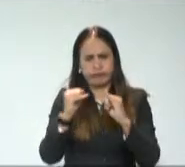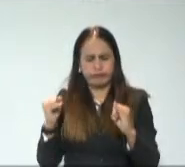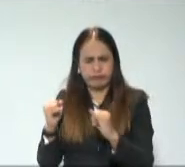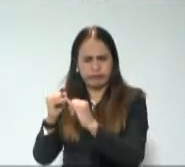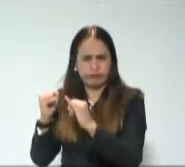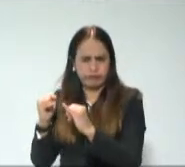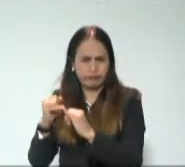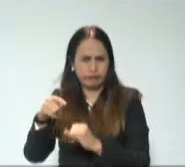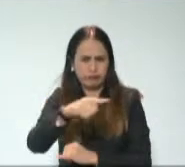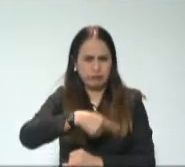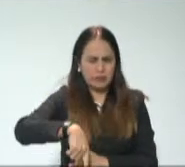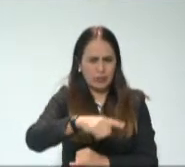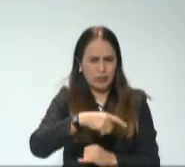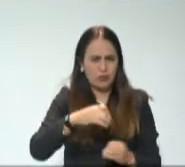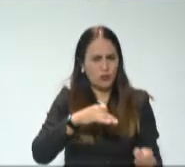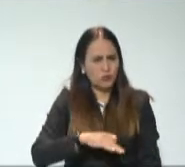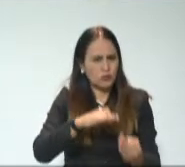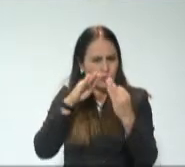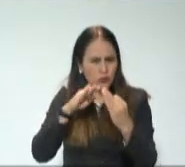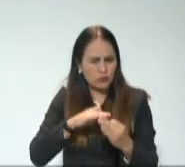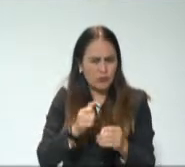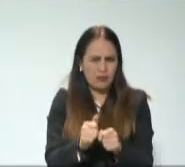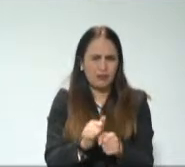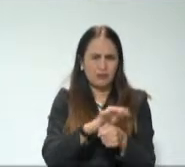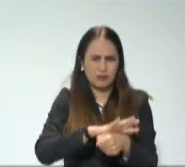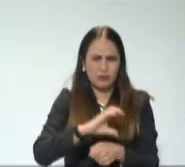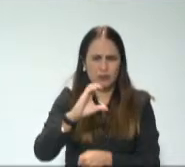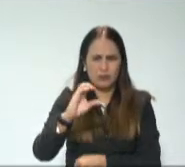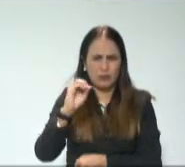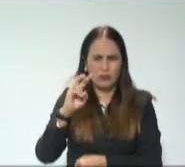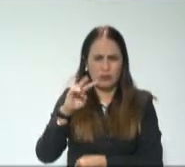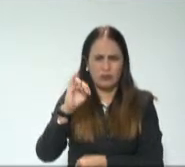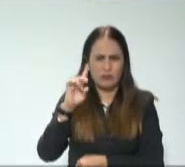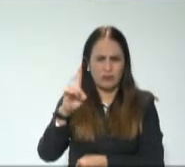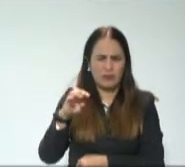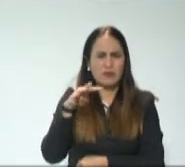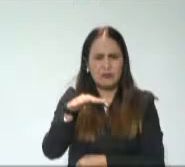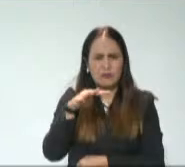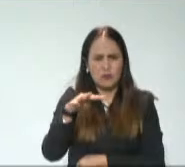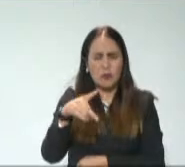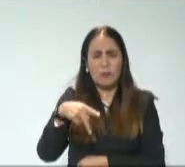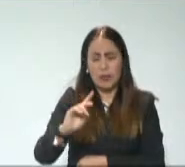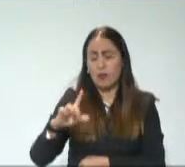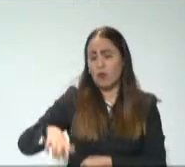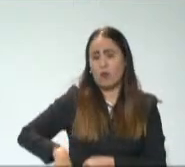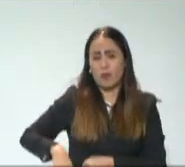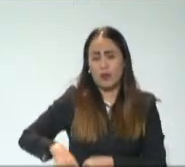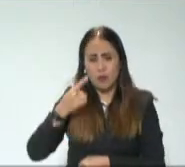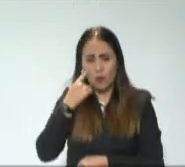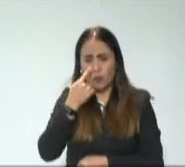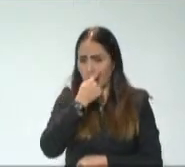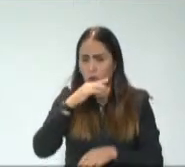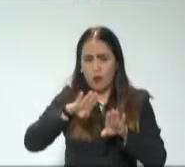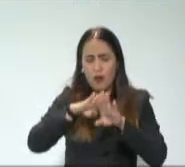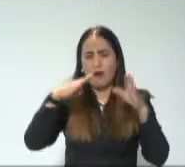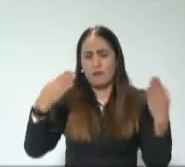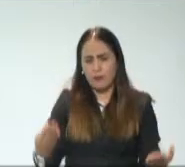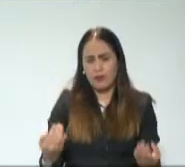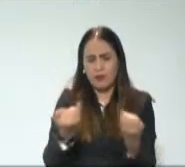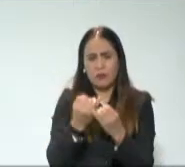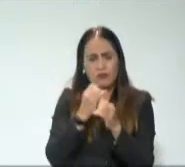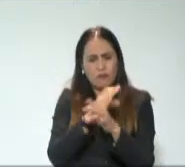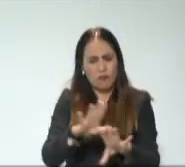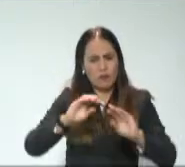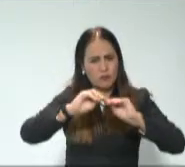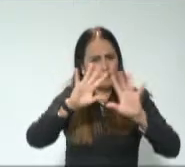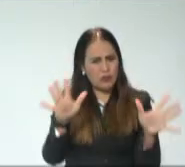hacer frente a la actual pandemia del covid-19 desde una perspectiva de gobierno abierto y por supuesto de transparencia